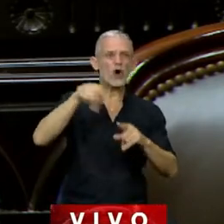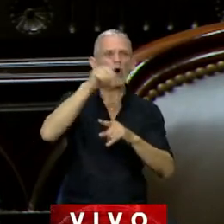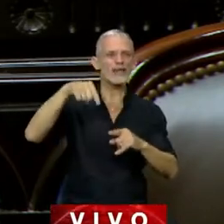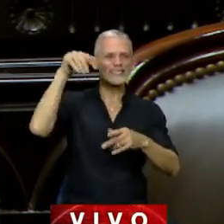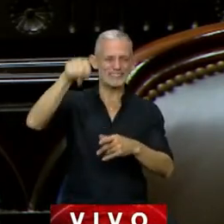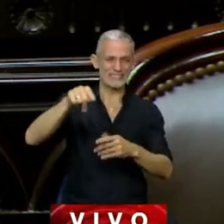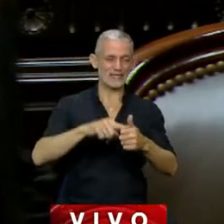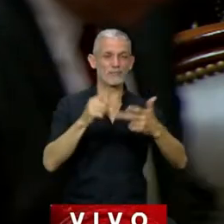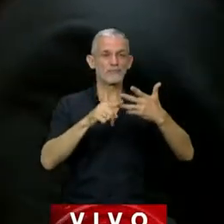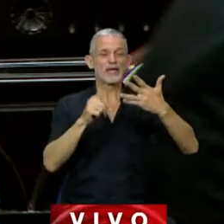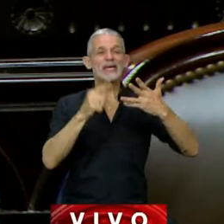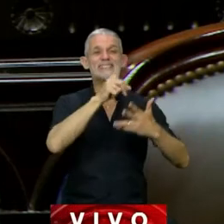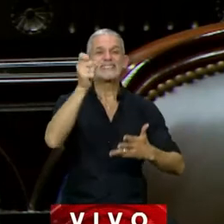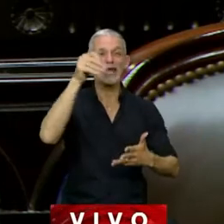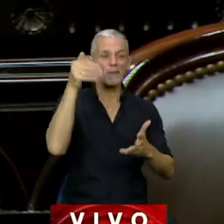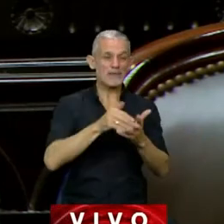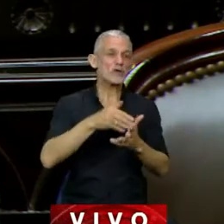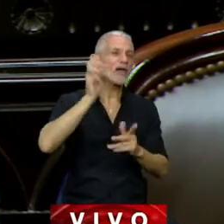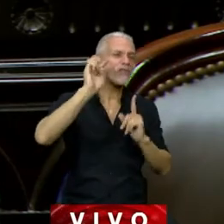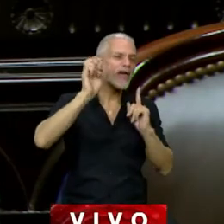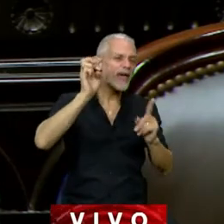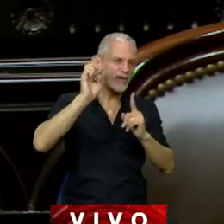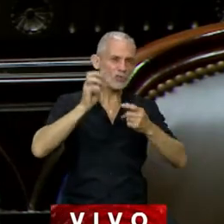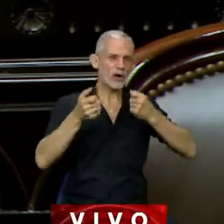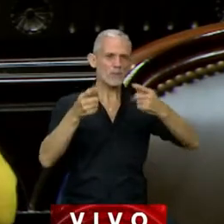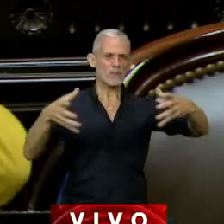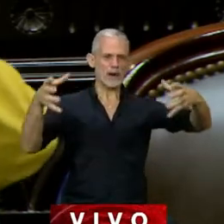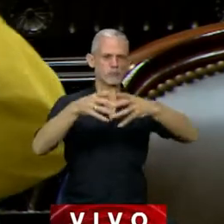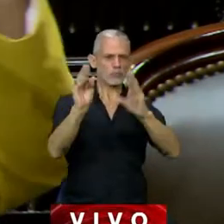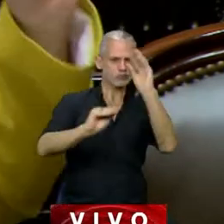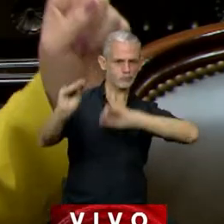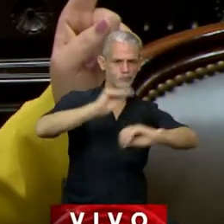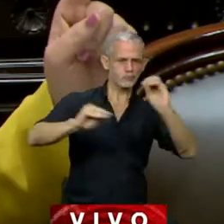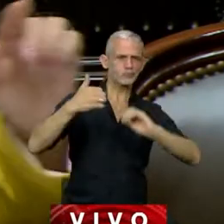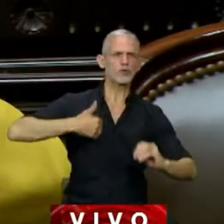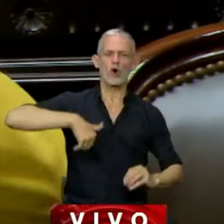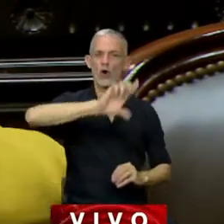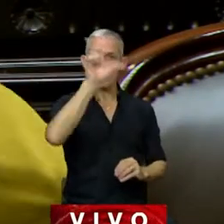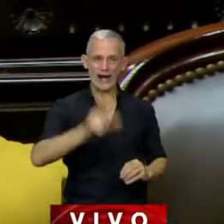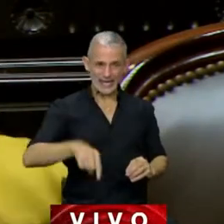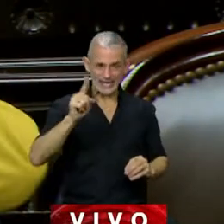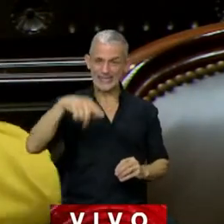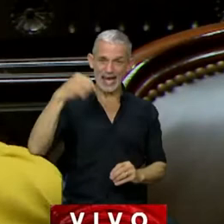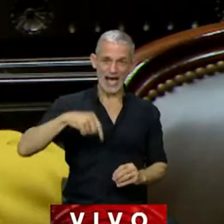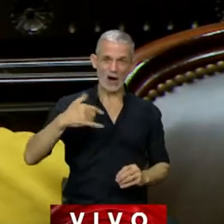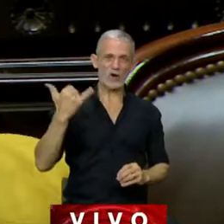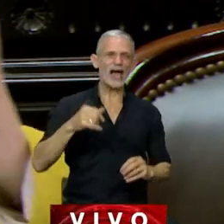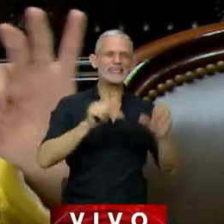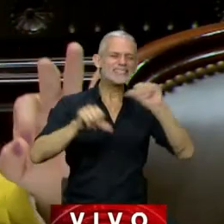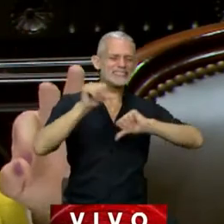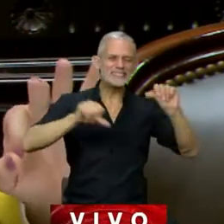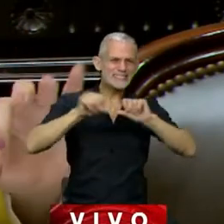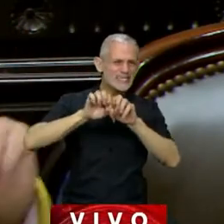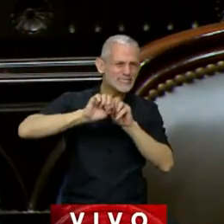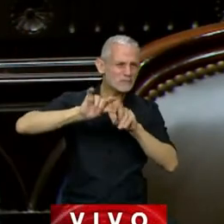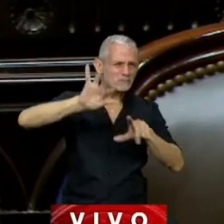CONICET, 100 millones de dólares para el equipamiento en todo el país. En este momento hay ciencia en